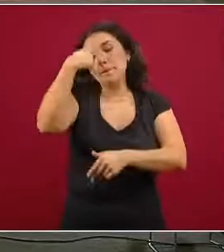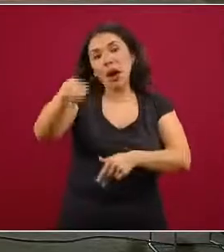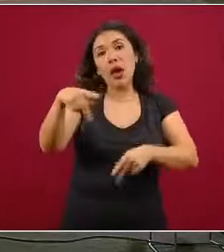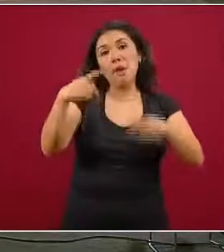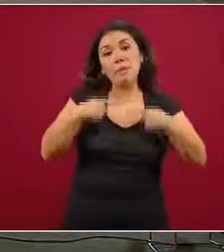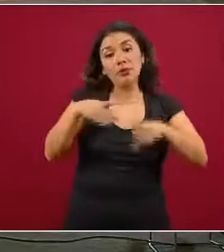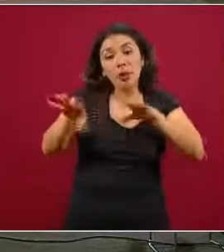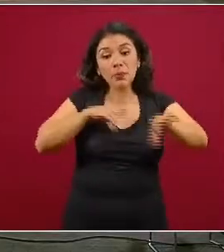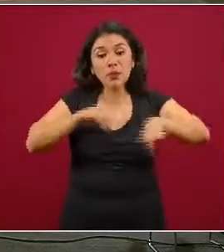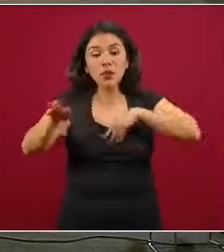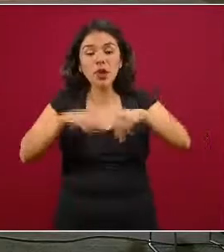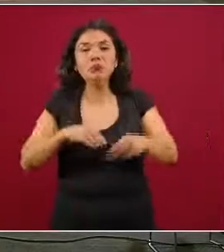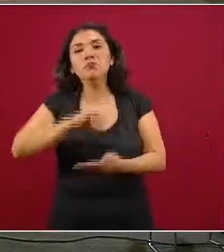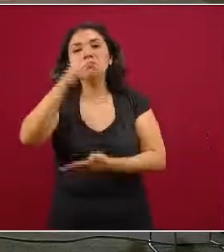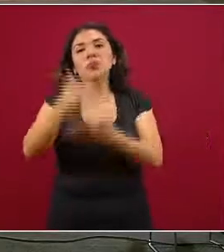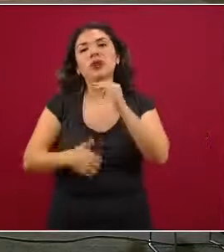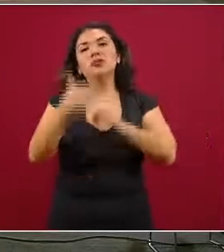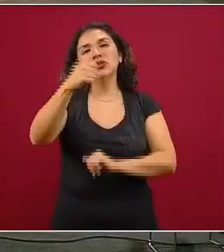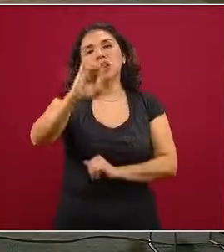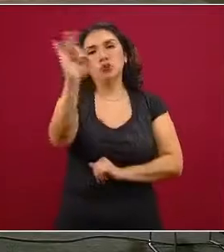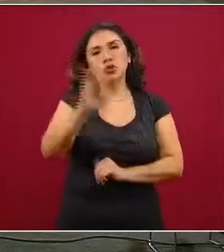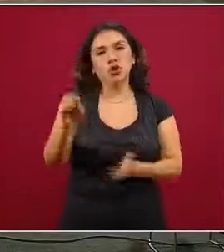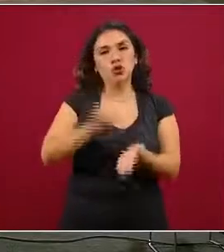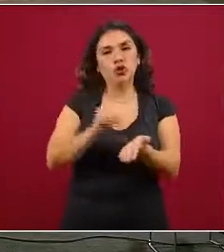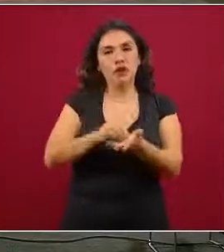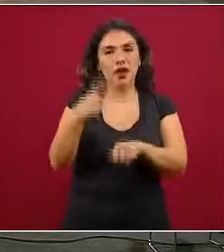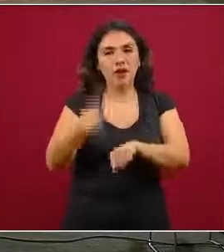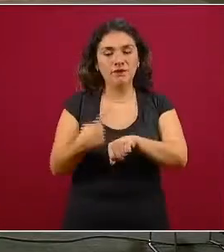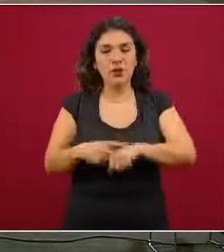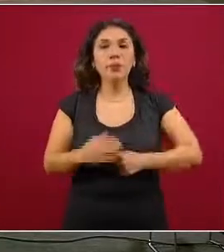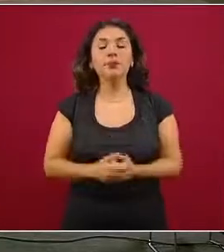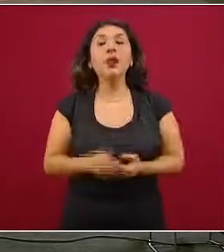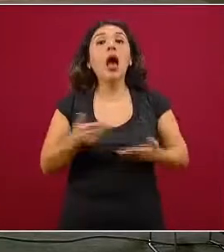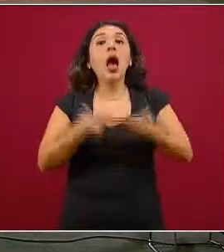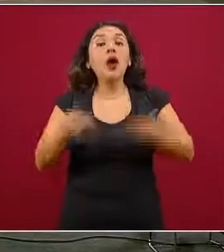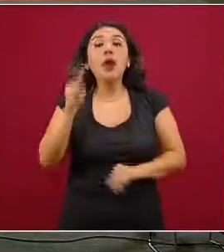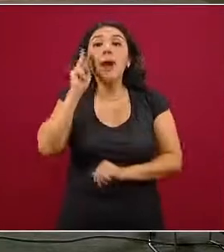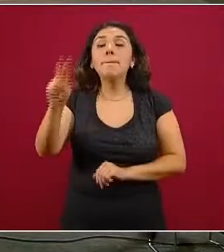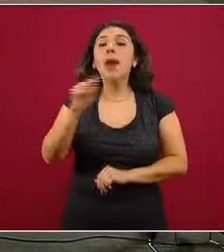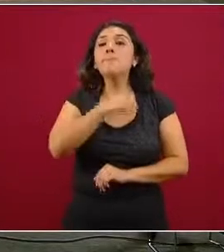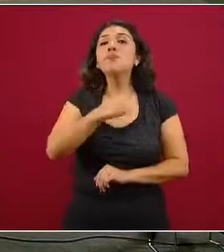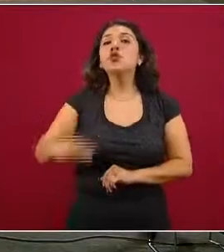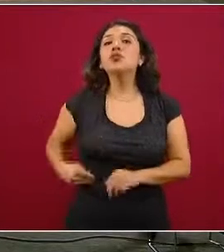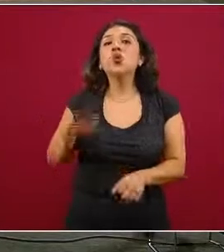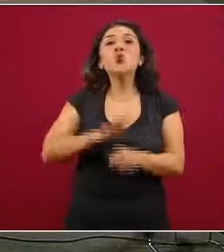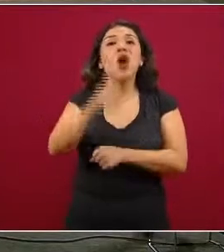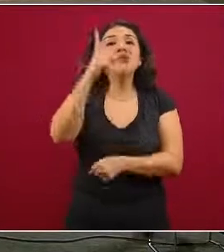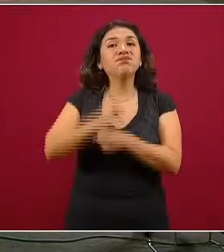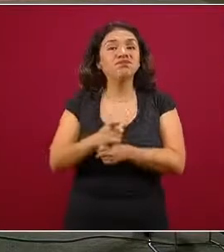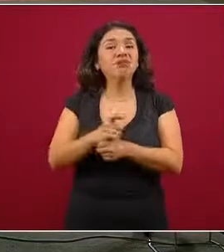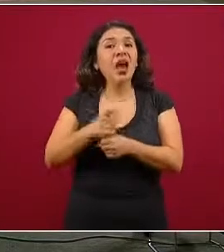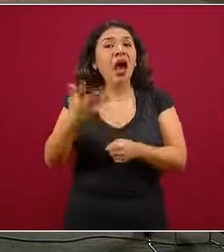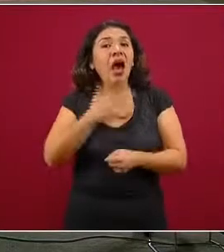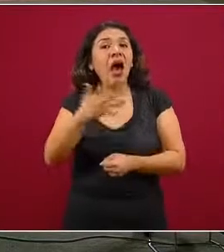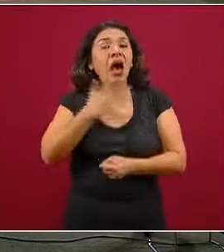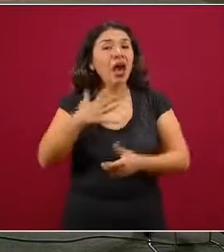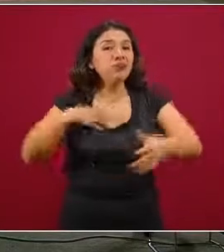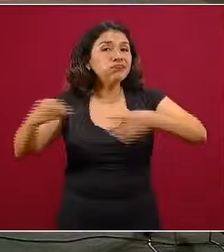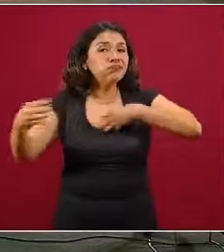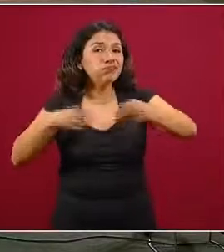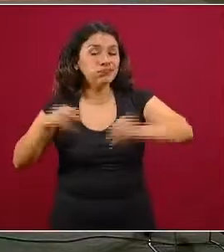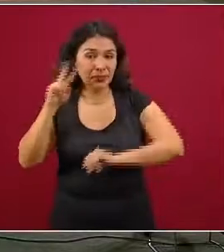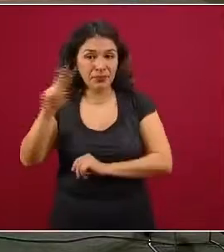sean solo el 6%. Veamos los municipios que en su momento contribuyeron de manera importante a la epidemia. Aquí